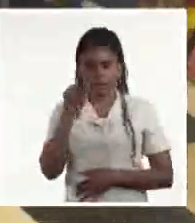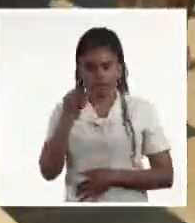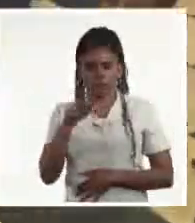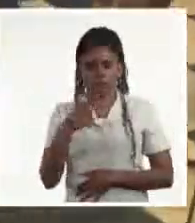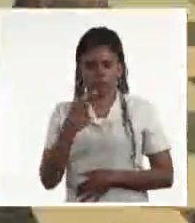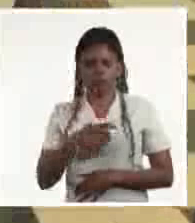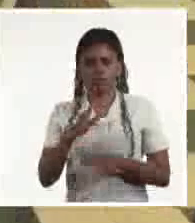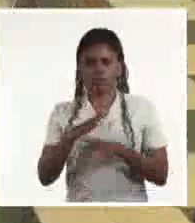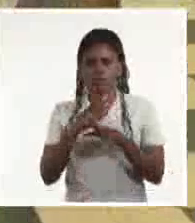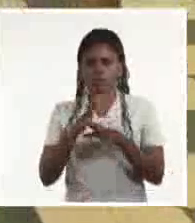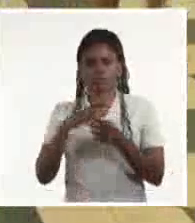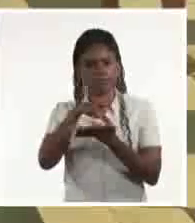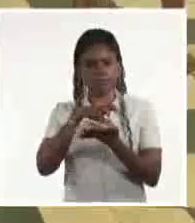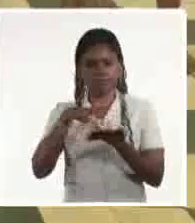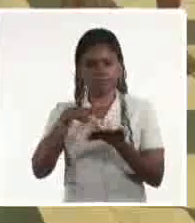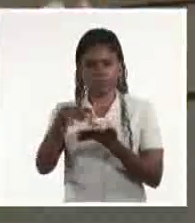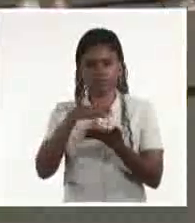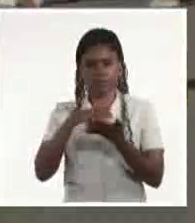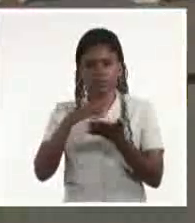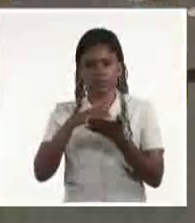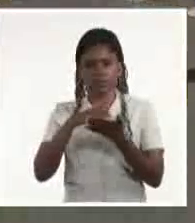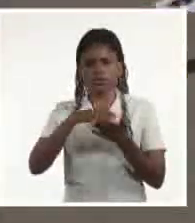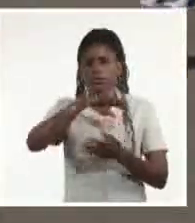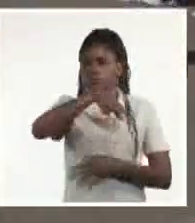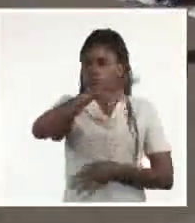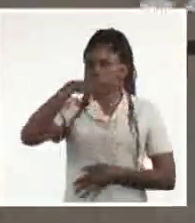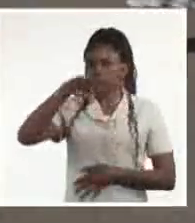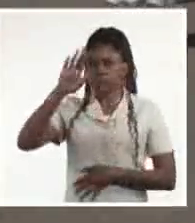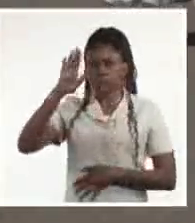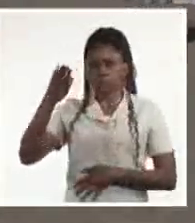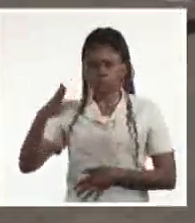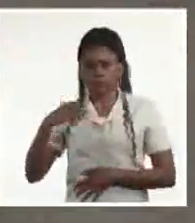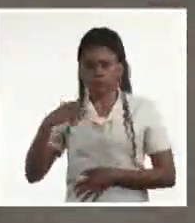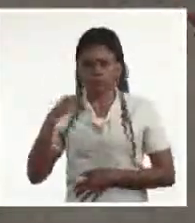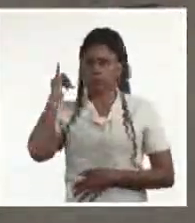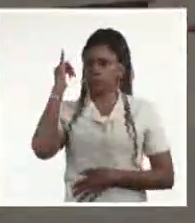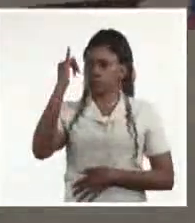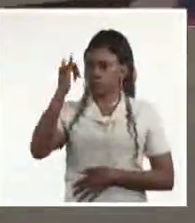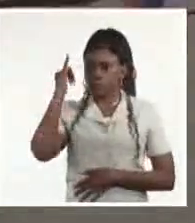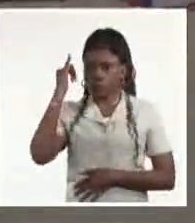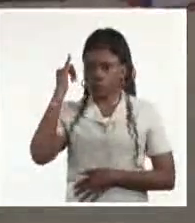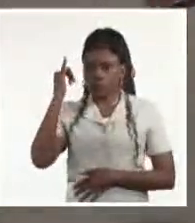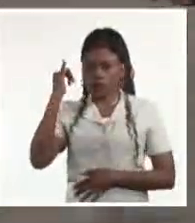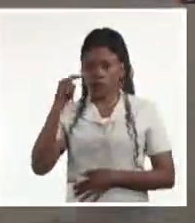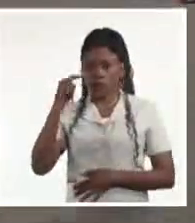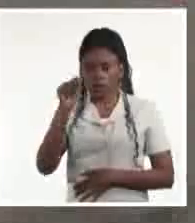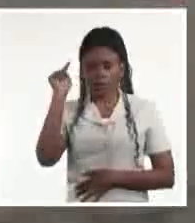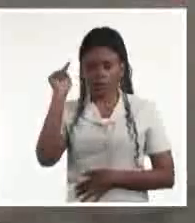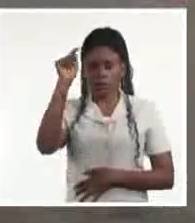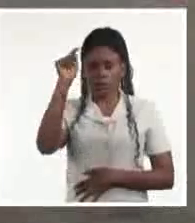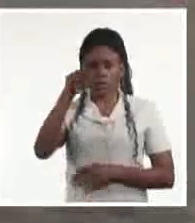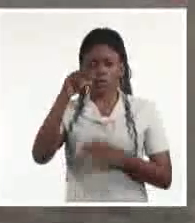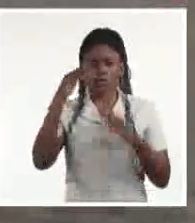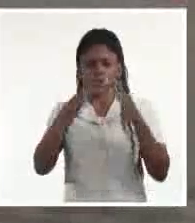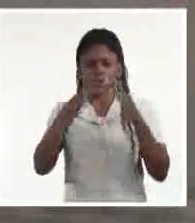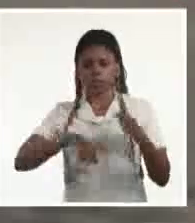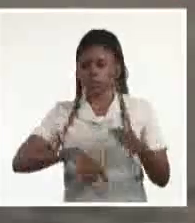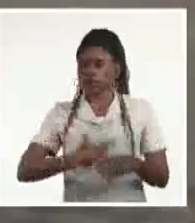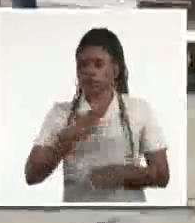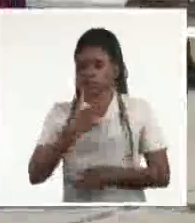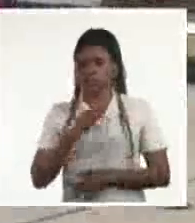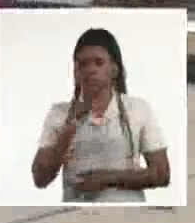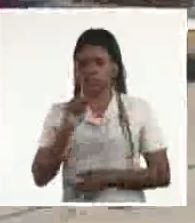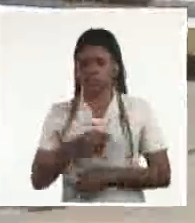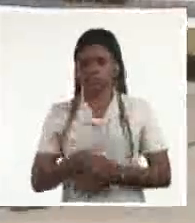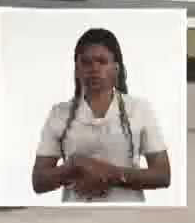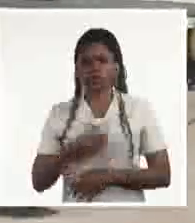más alejadas. Estas instituciones son avaladas por metodólogos e instructores de arte, por artistas y maestros, y sobre